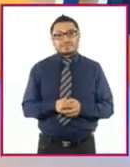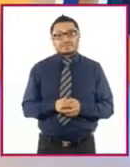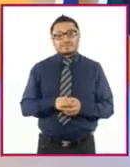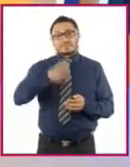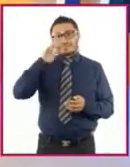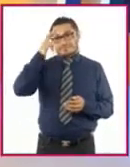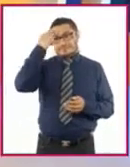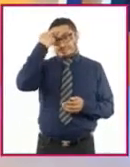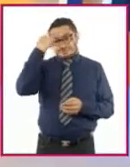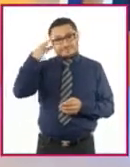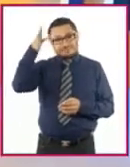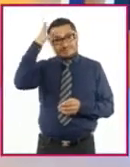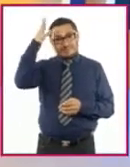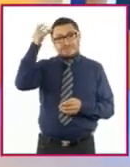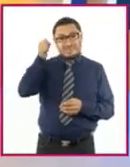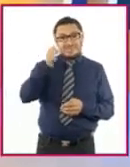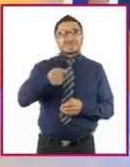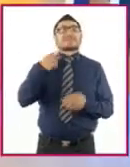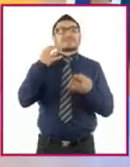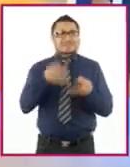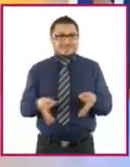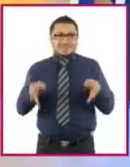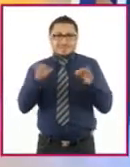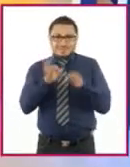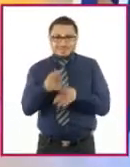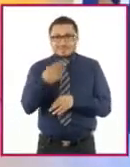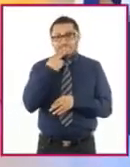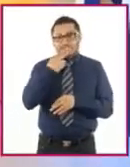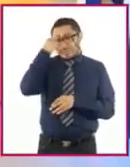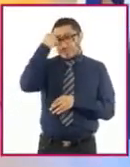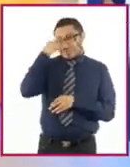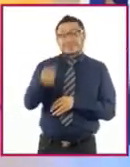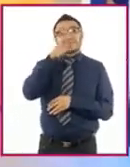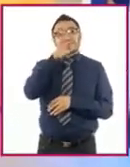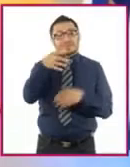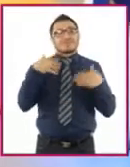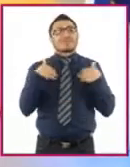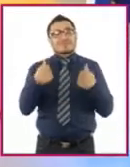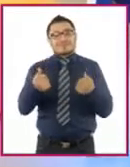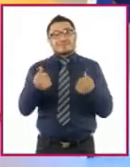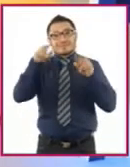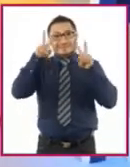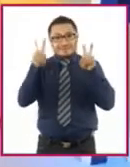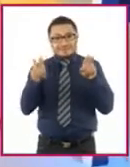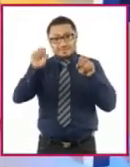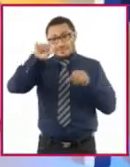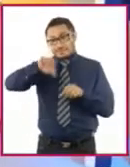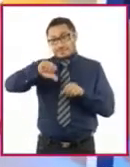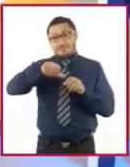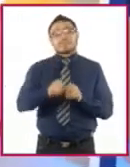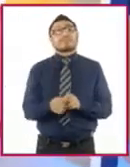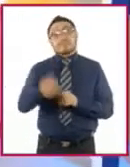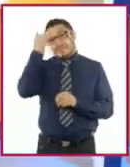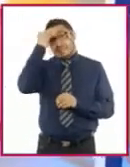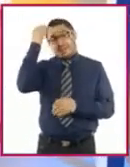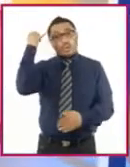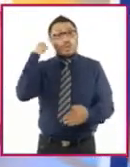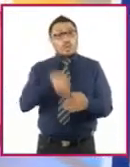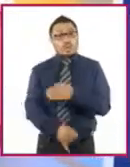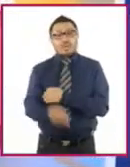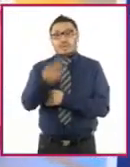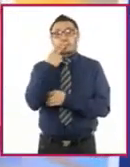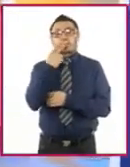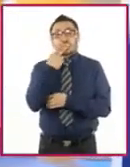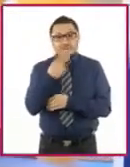Retomemos algunos conceptos que será necesario utilizar para la comprensión del tema a tratar. Profundizaremos en el uso